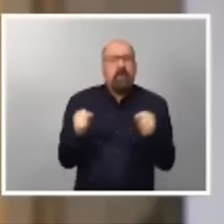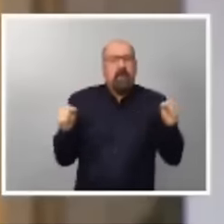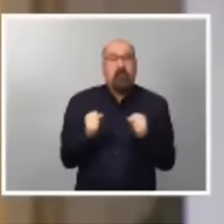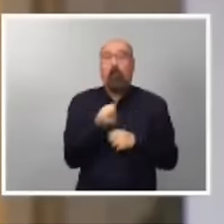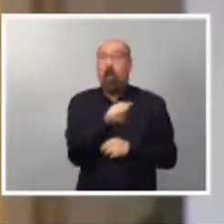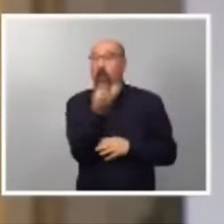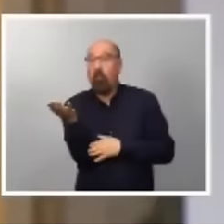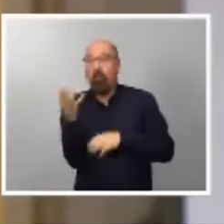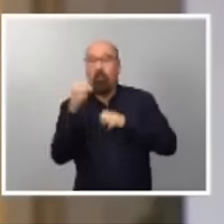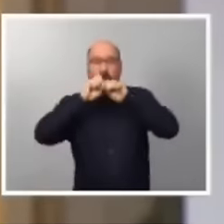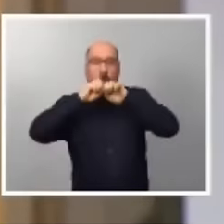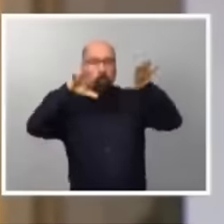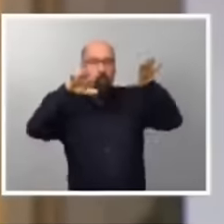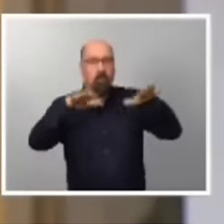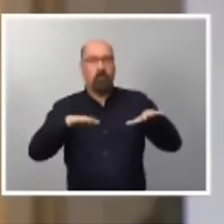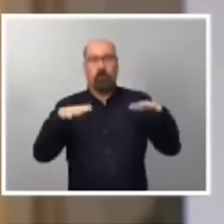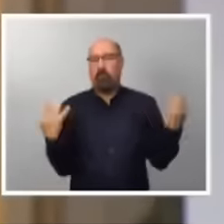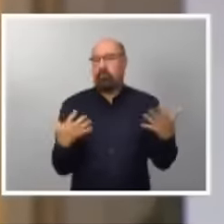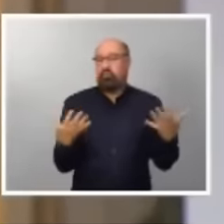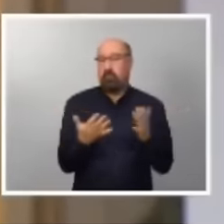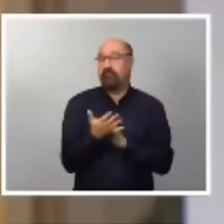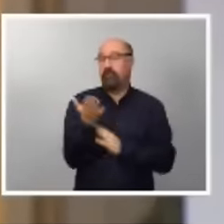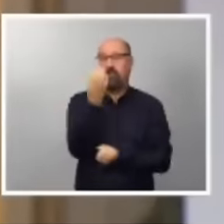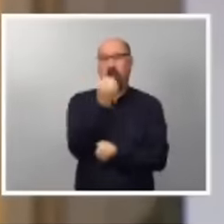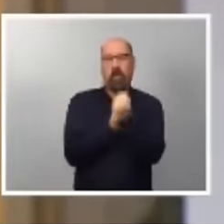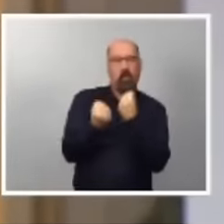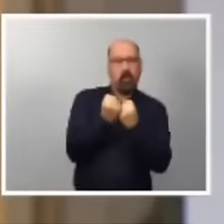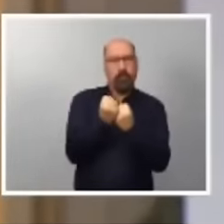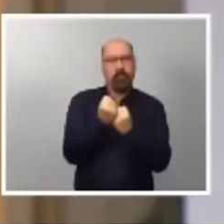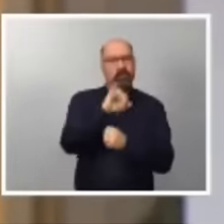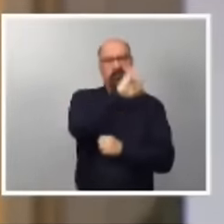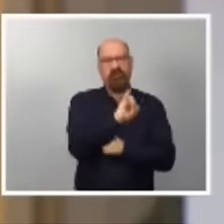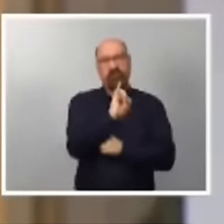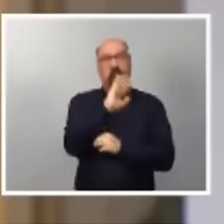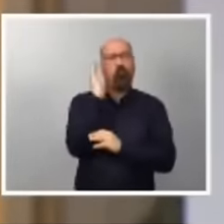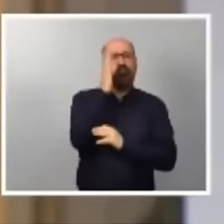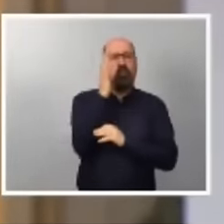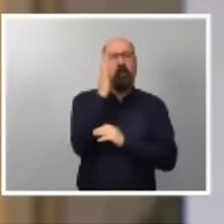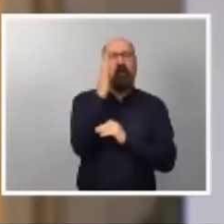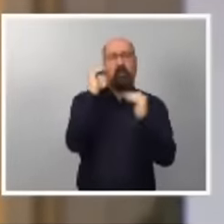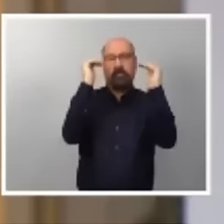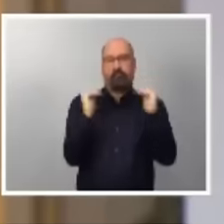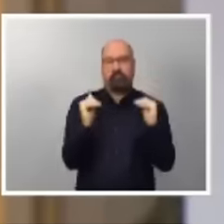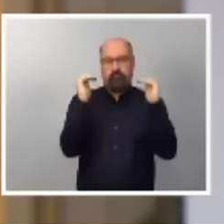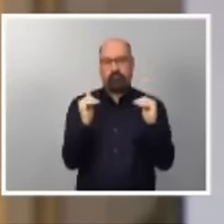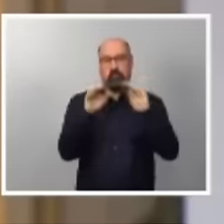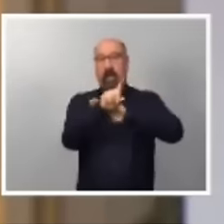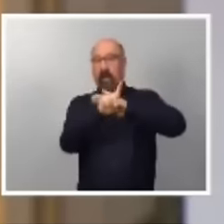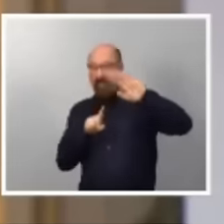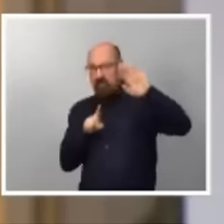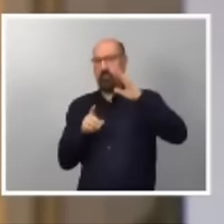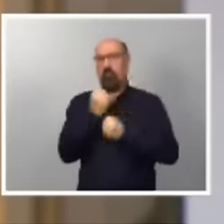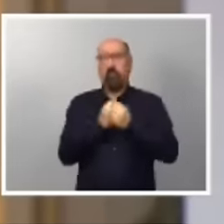la inminencia de una recesión económica técnica. Conviene recordarlo precisamente ahora que estamos acabando el año